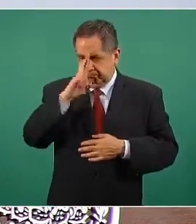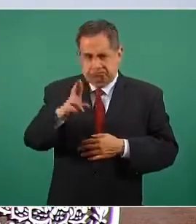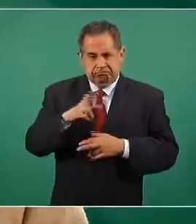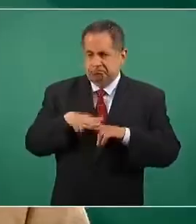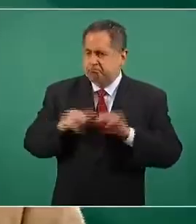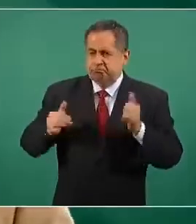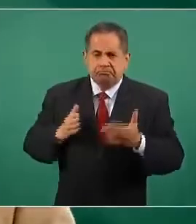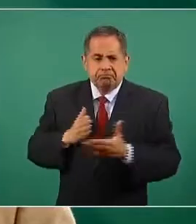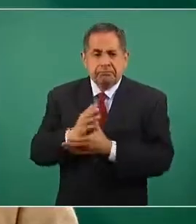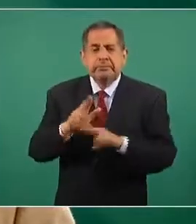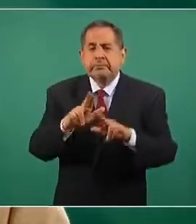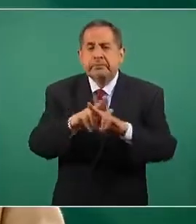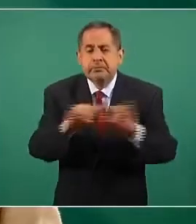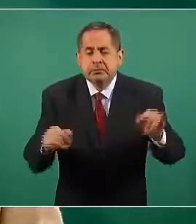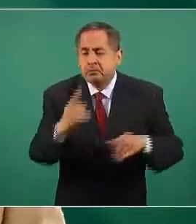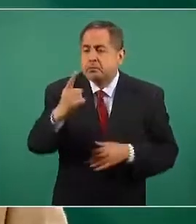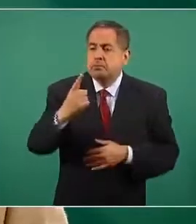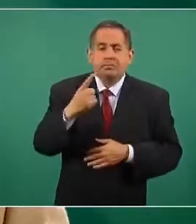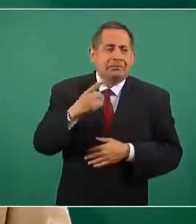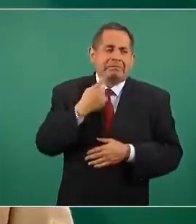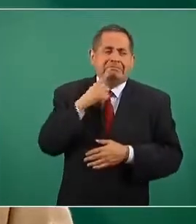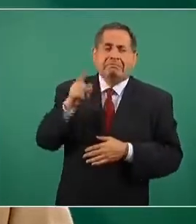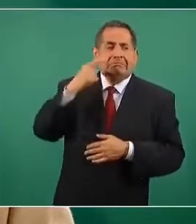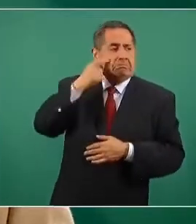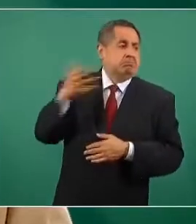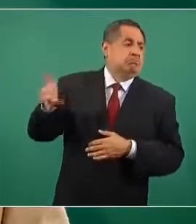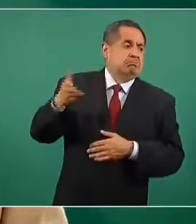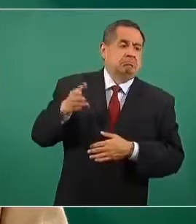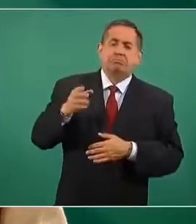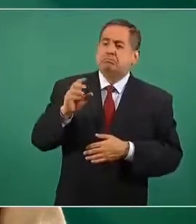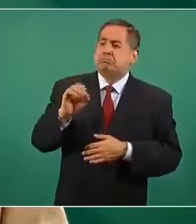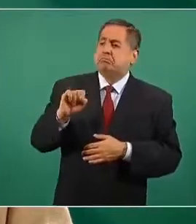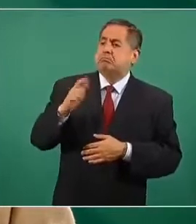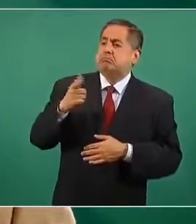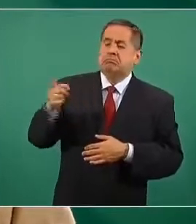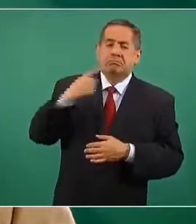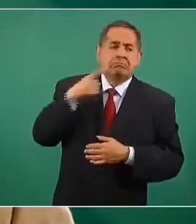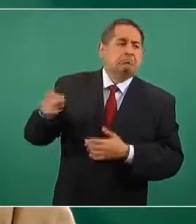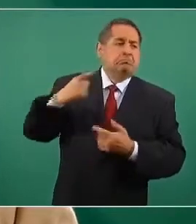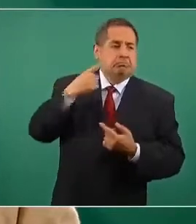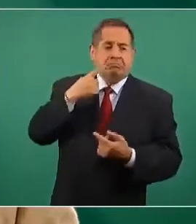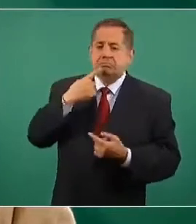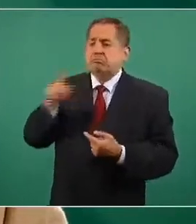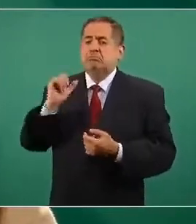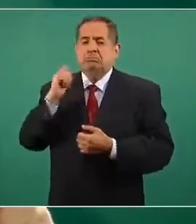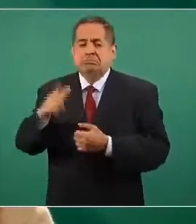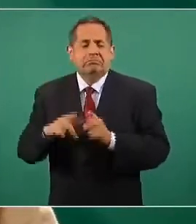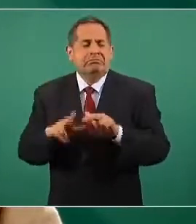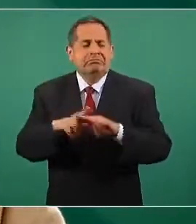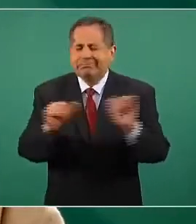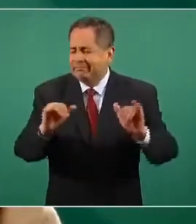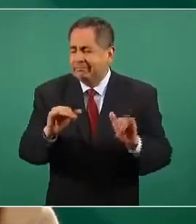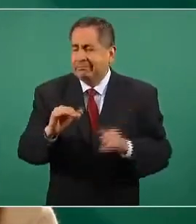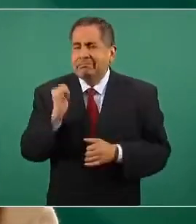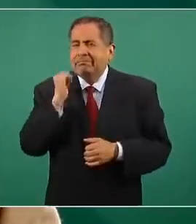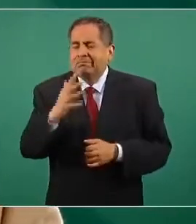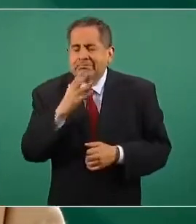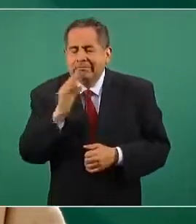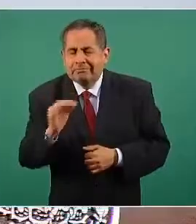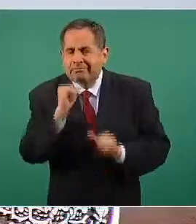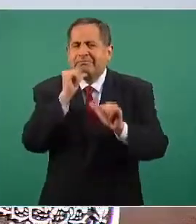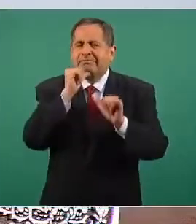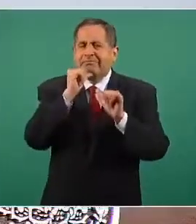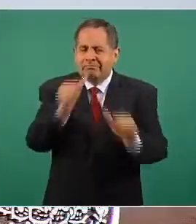respetuosos. No hubo una sola queja, ni una sola mención de alguna mínima intervención de